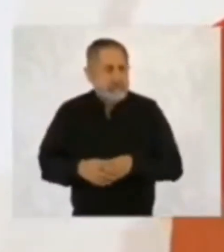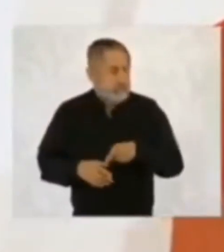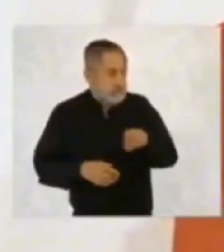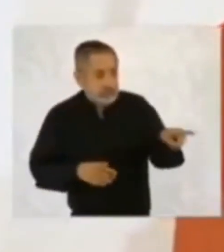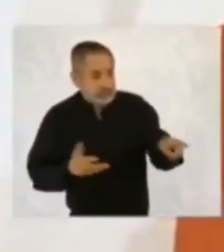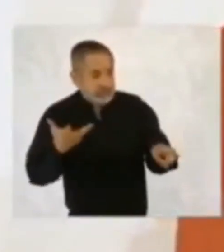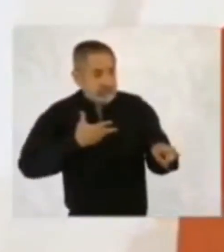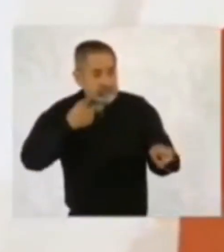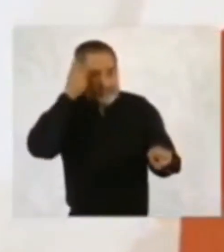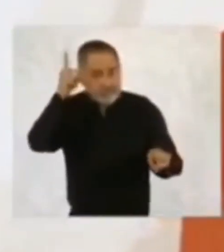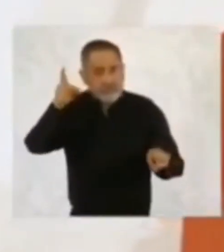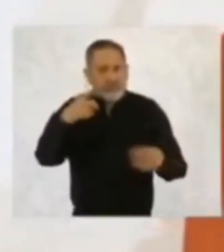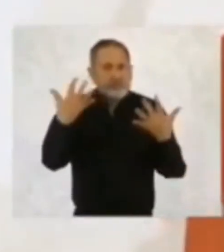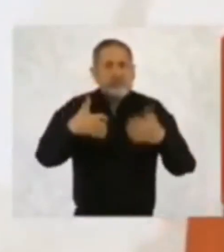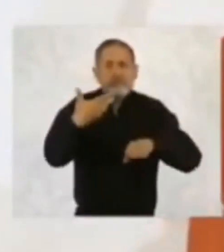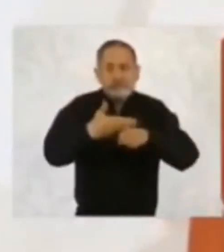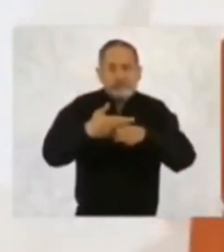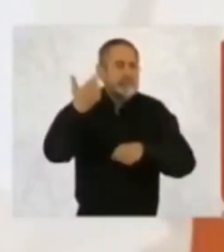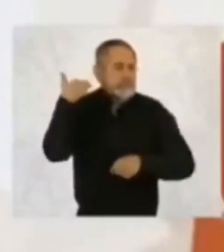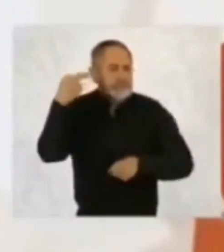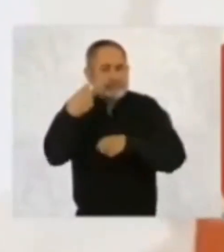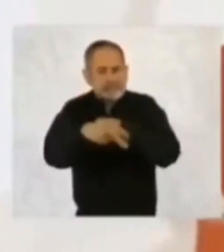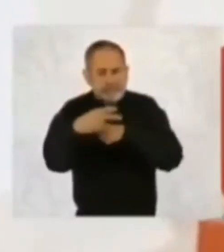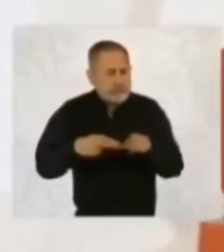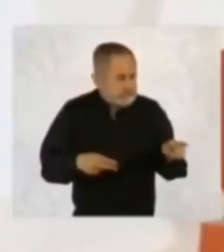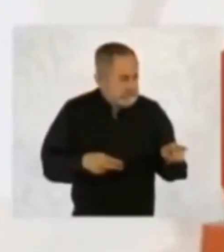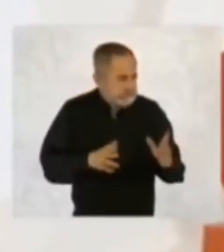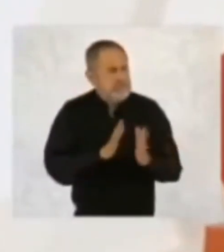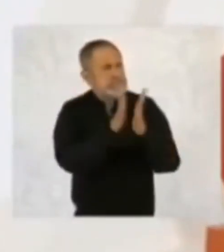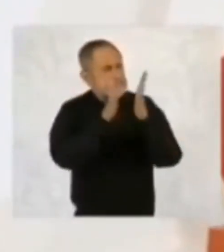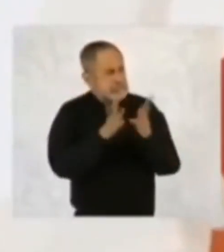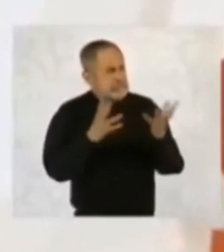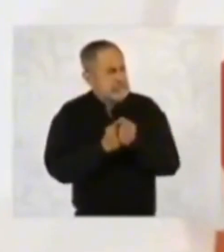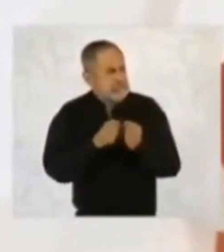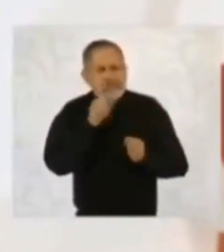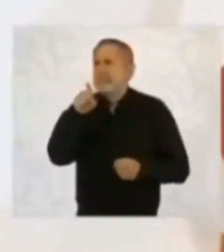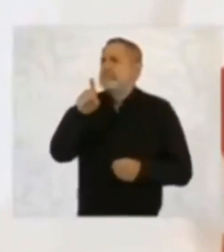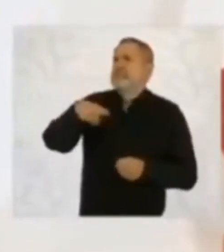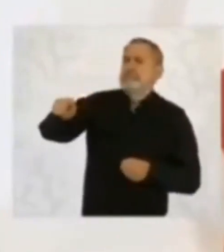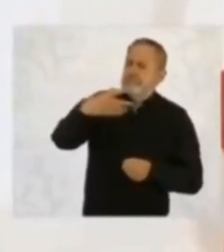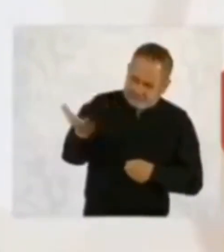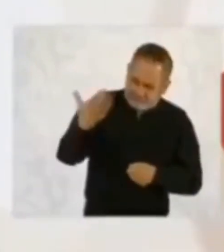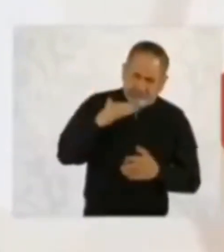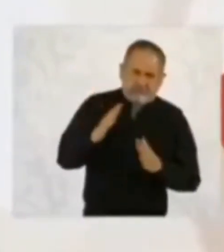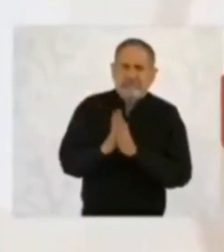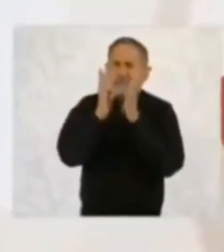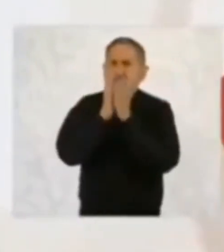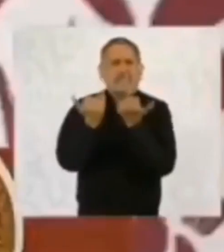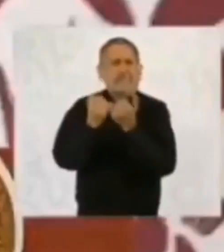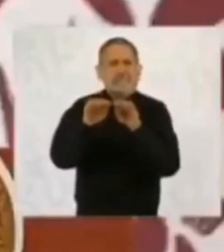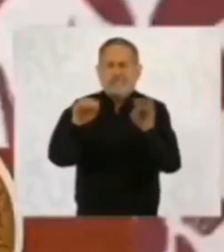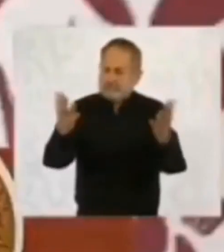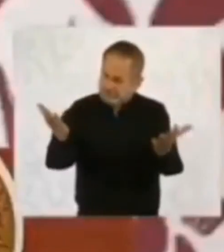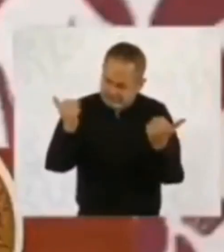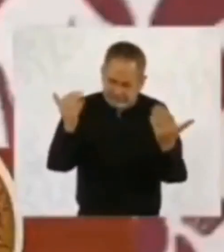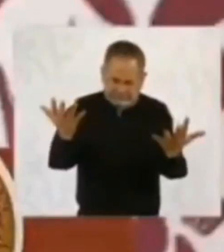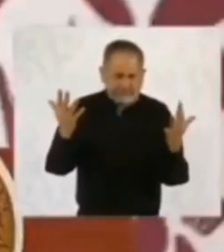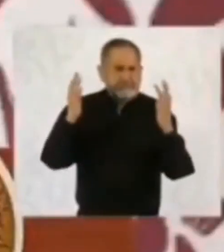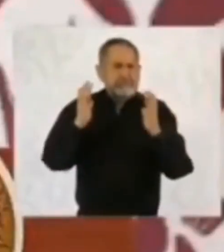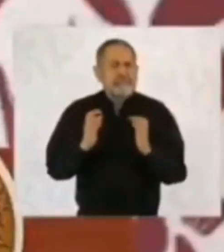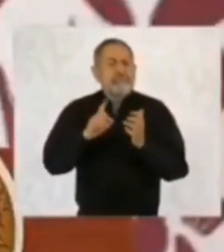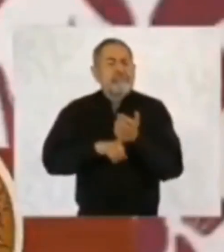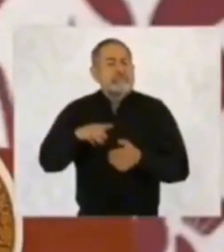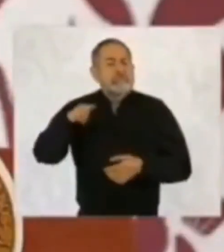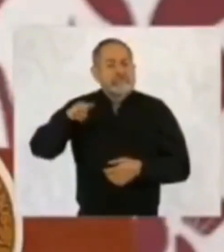concesión de radio y televisión, pero también a la ciudadanía, a que participe en esta discusión que se llevará en